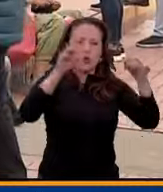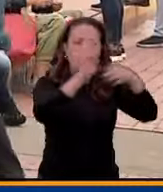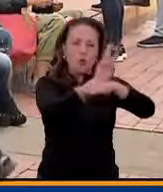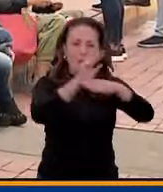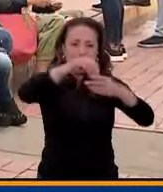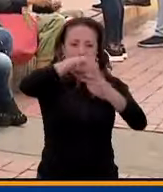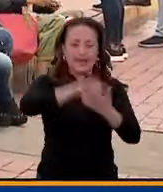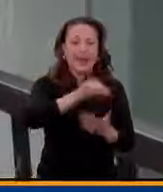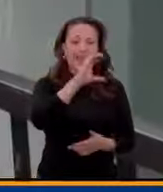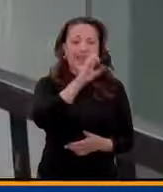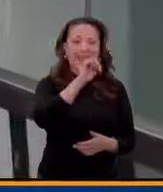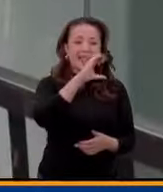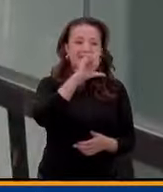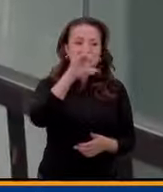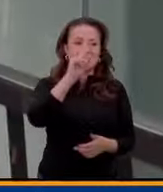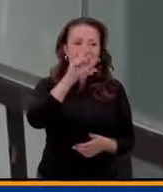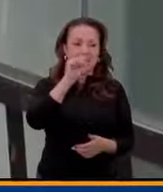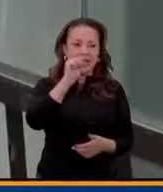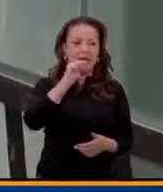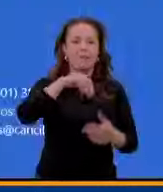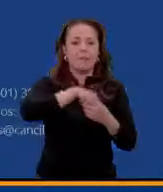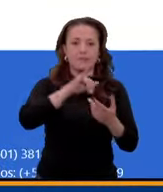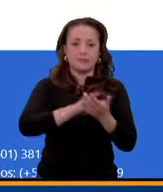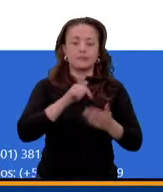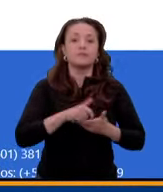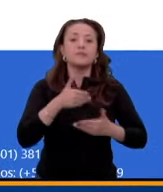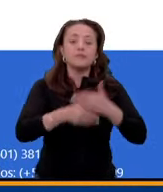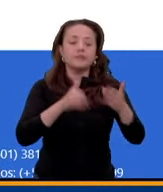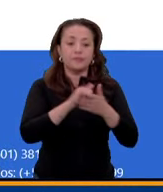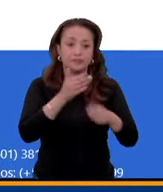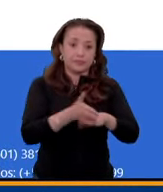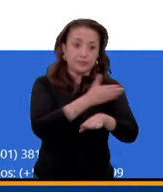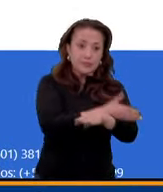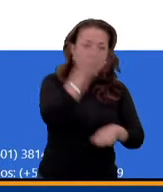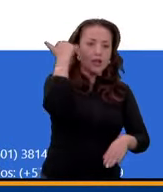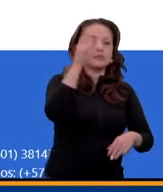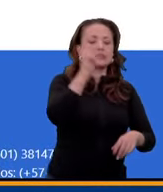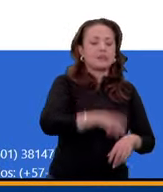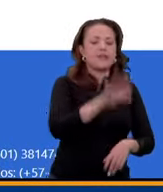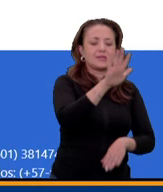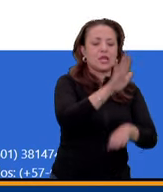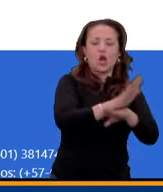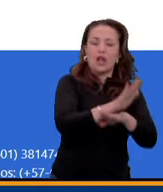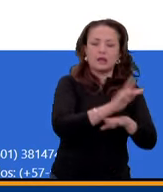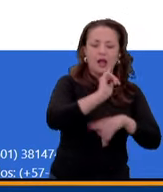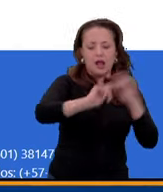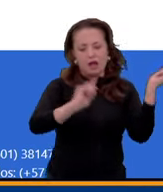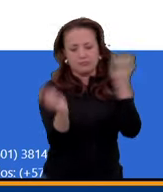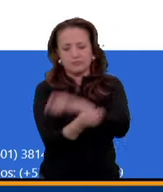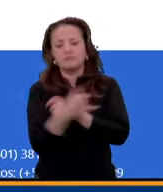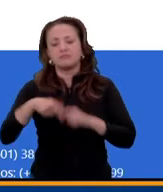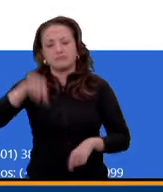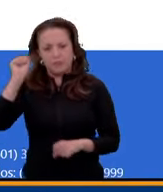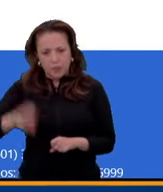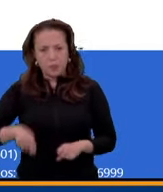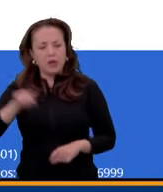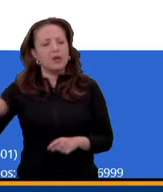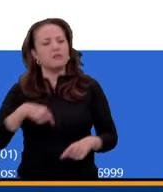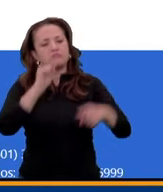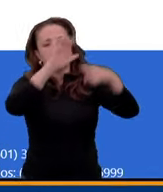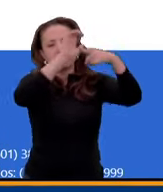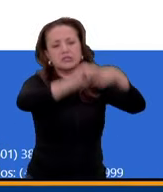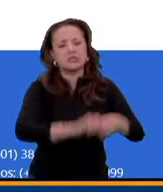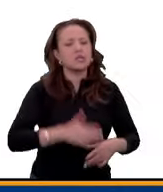se asignaban las citas para el día siguiente. Ahora eso cambió. La página le da a los usuarios la posibilidad de agendar su cita